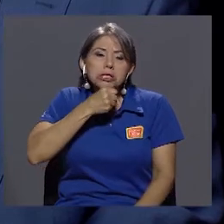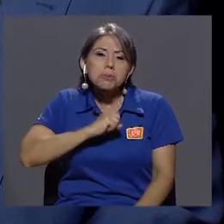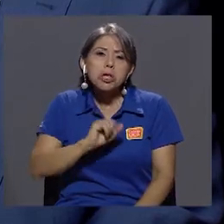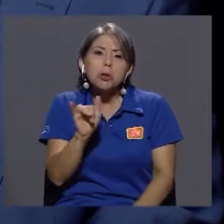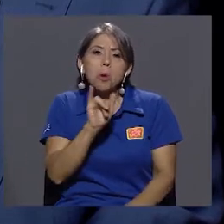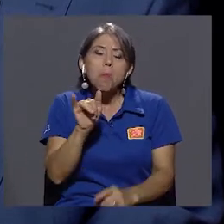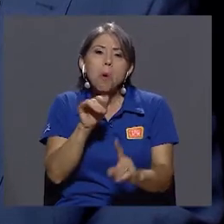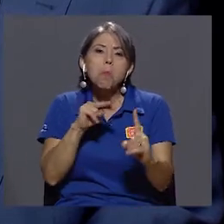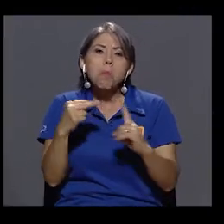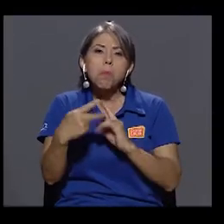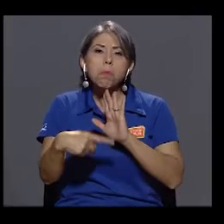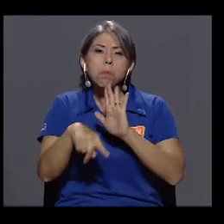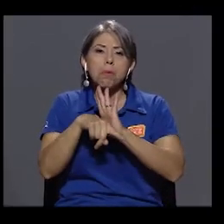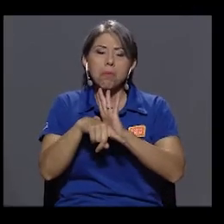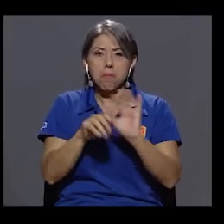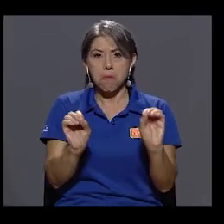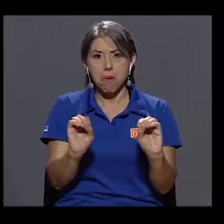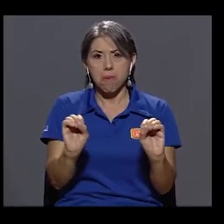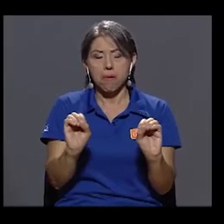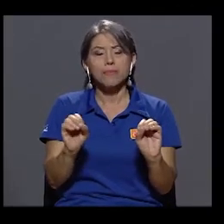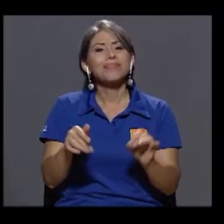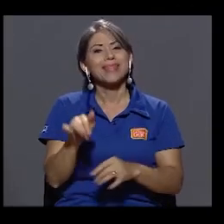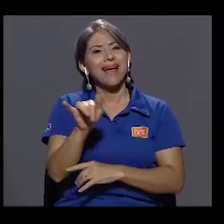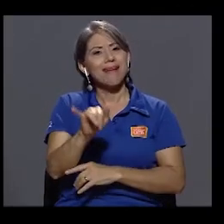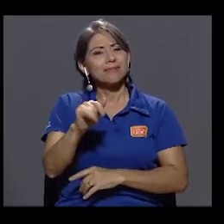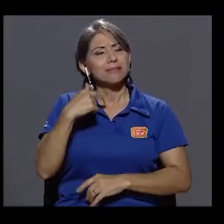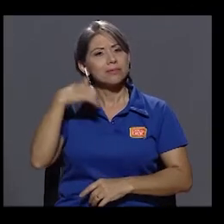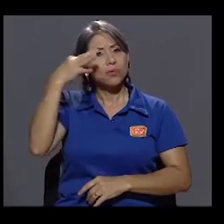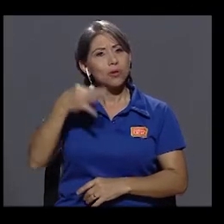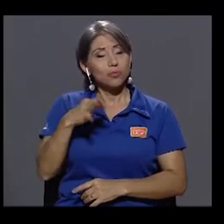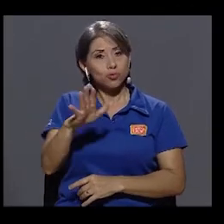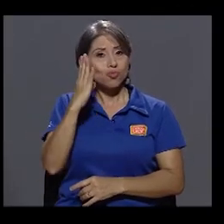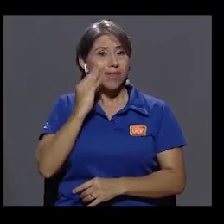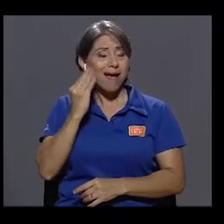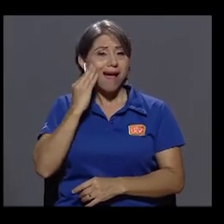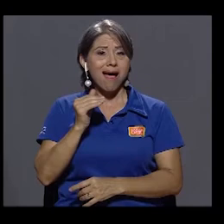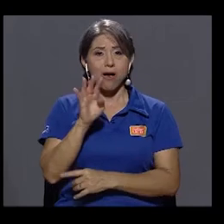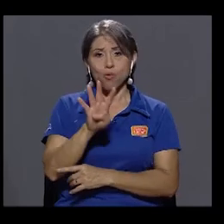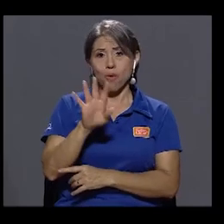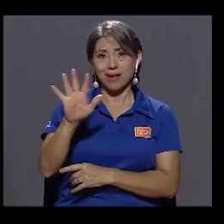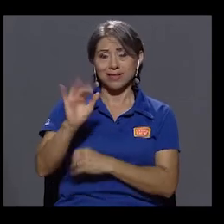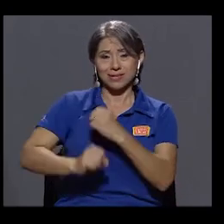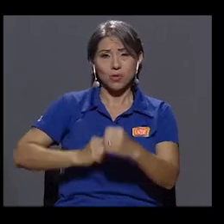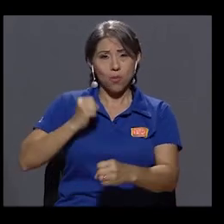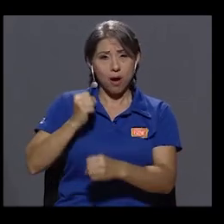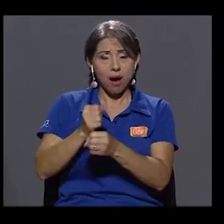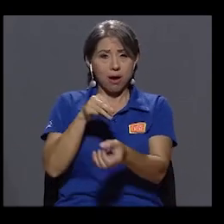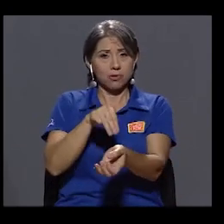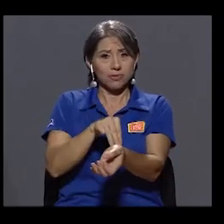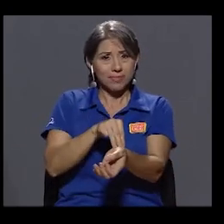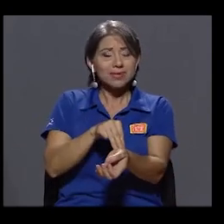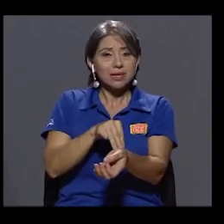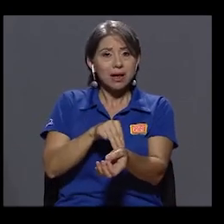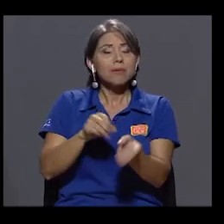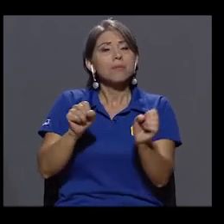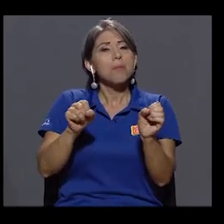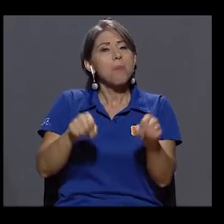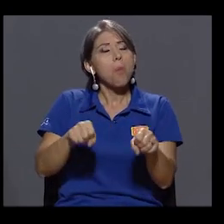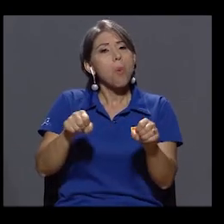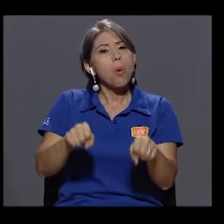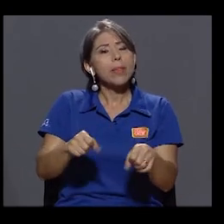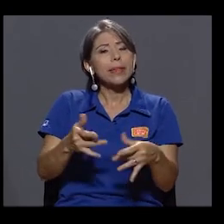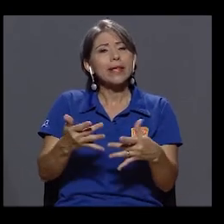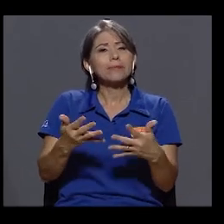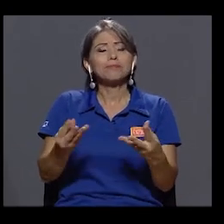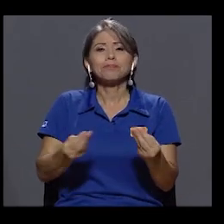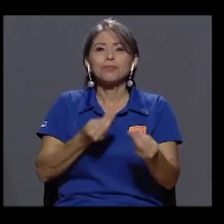punto de vista negativo y es así como creo que su trayectoria de 45 años en la medicina le podrían dar de